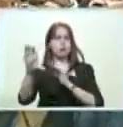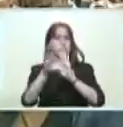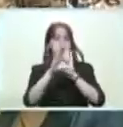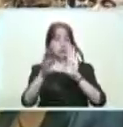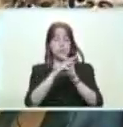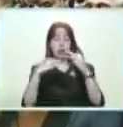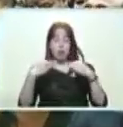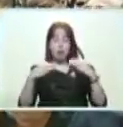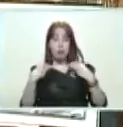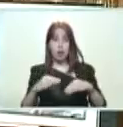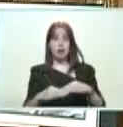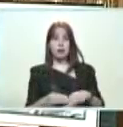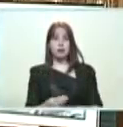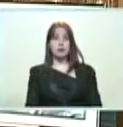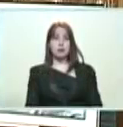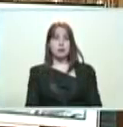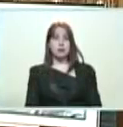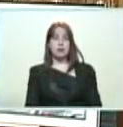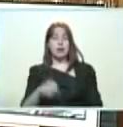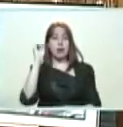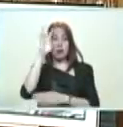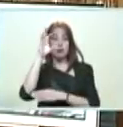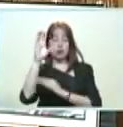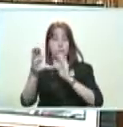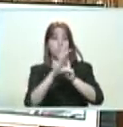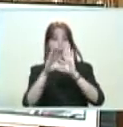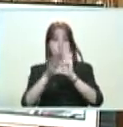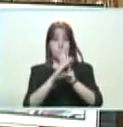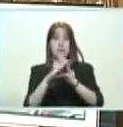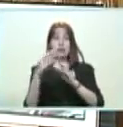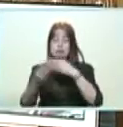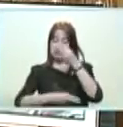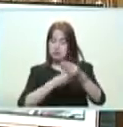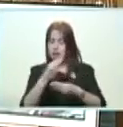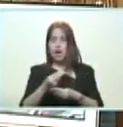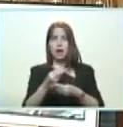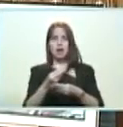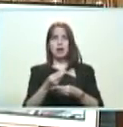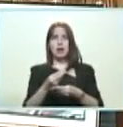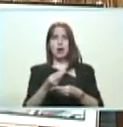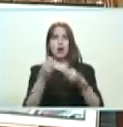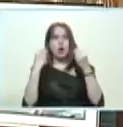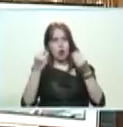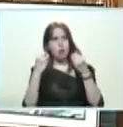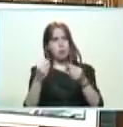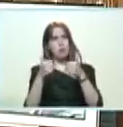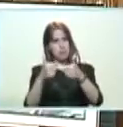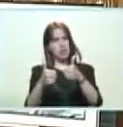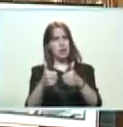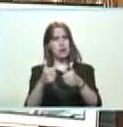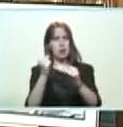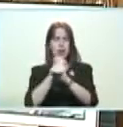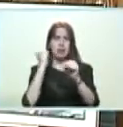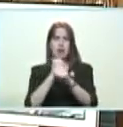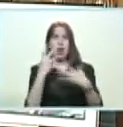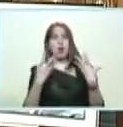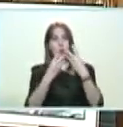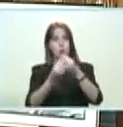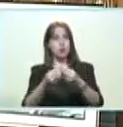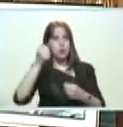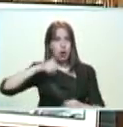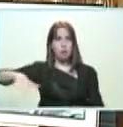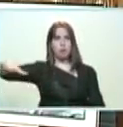para que la constituyente sea como ya es, un órgano útil al país, útil al